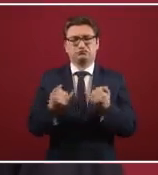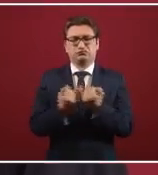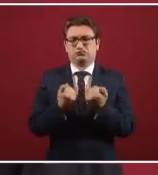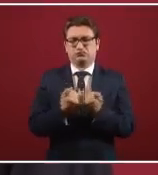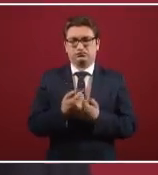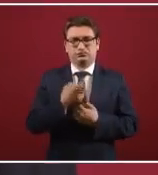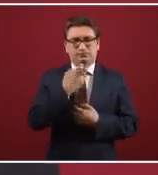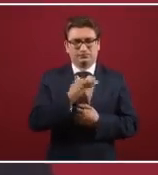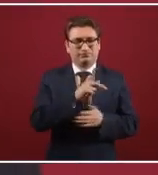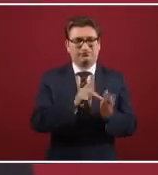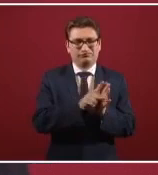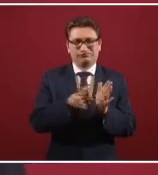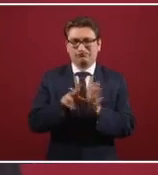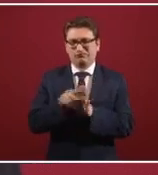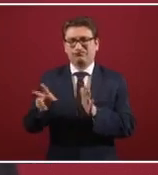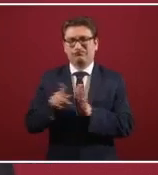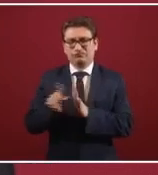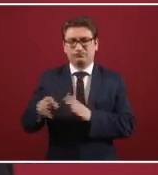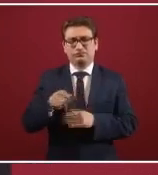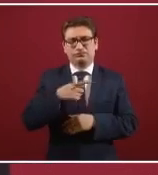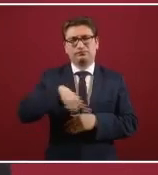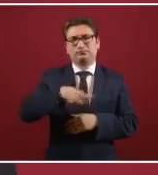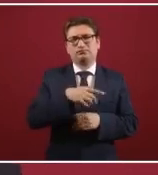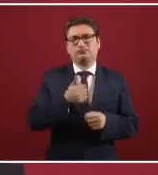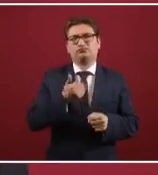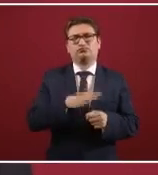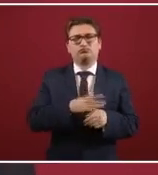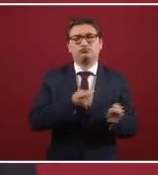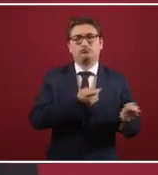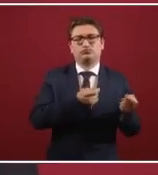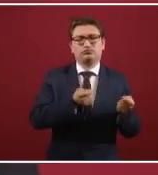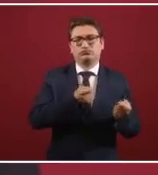periodismo que administra